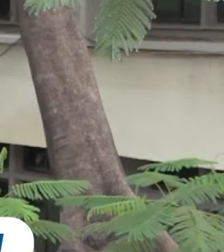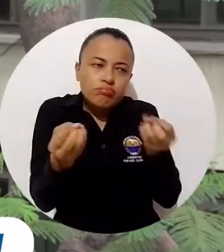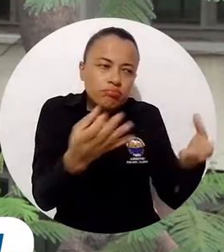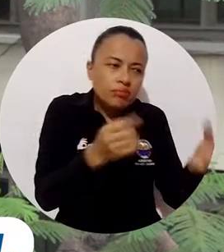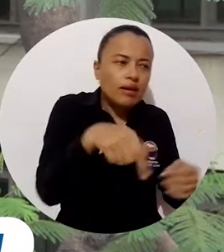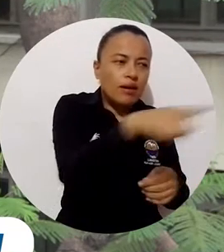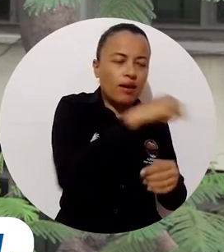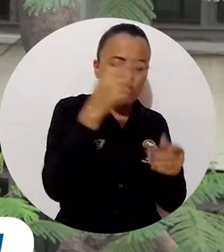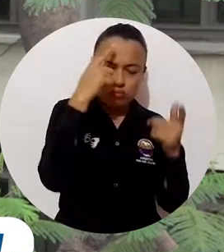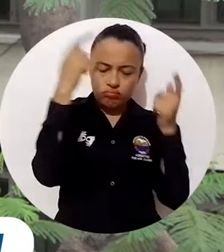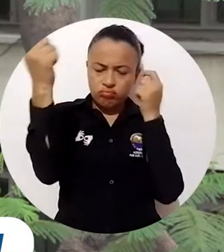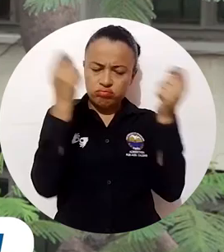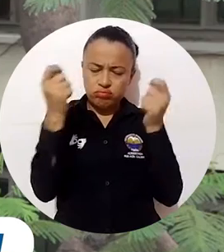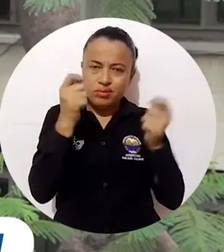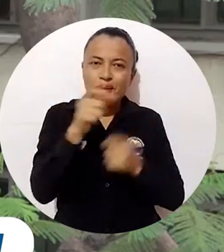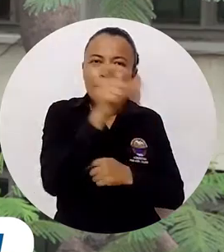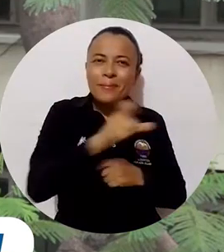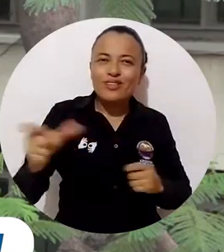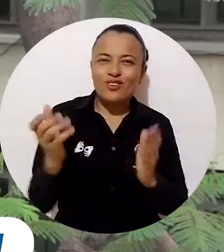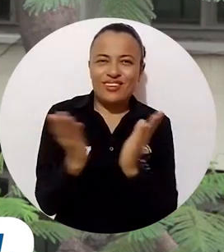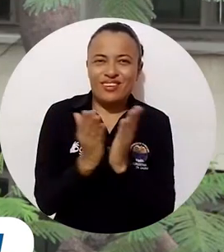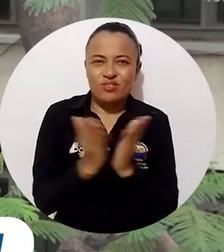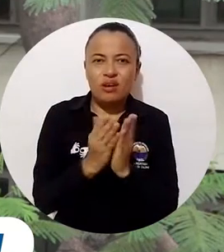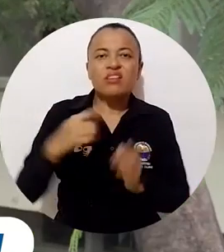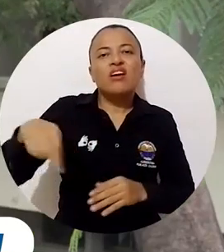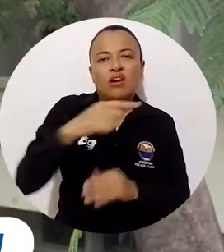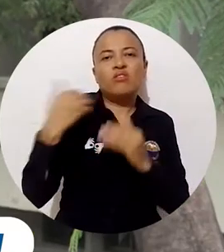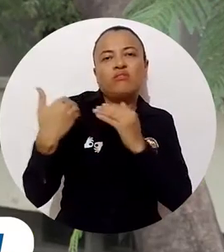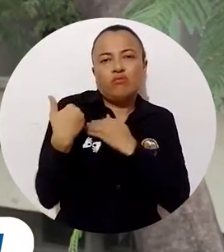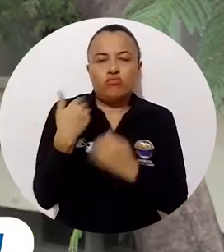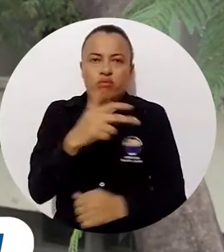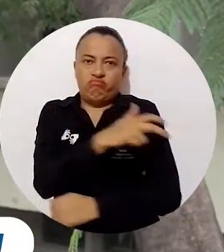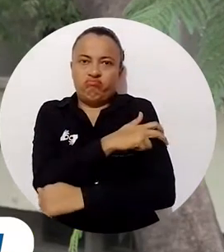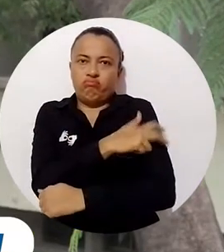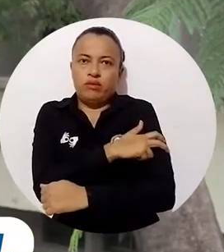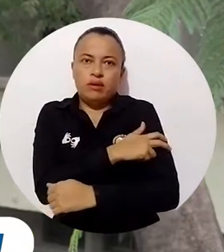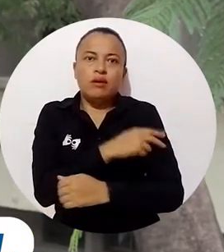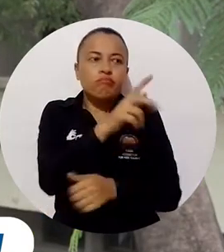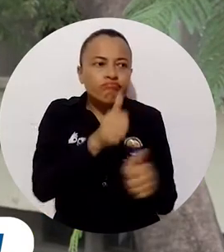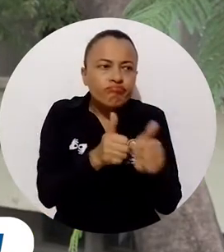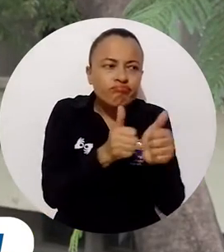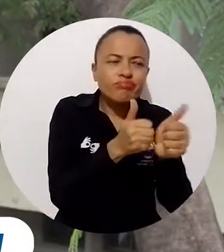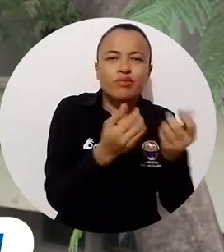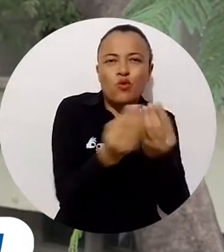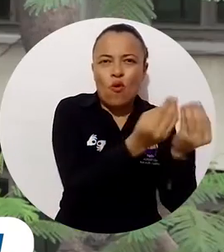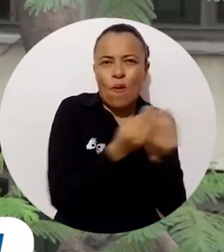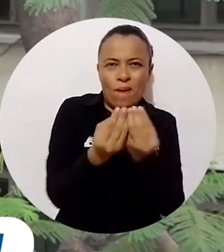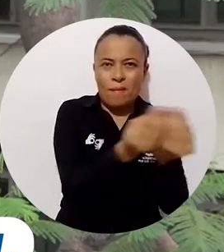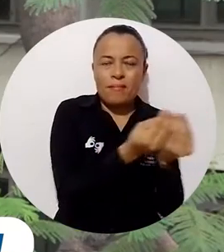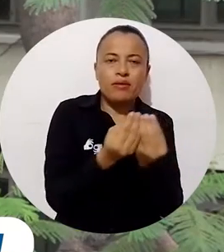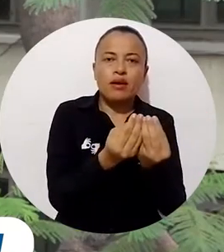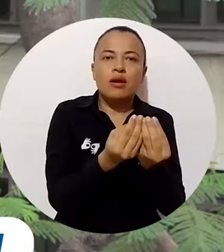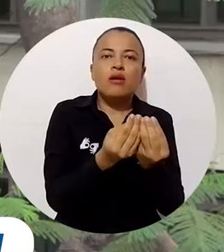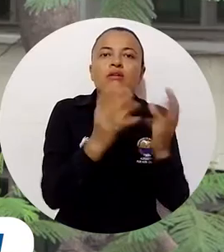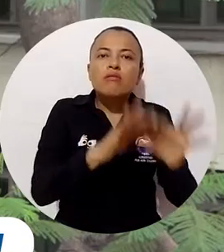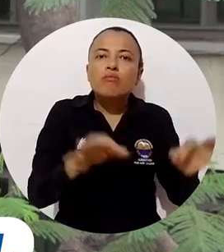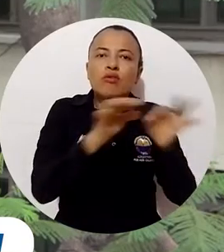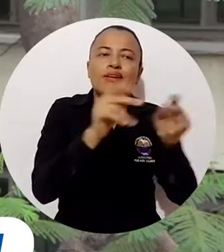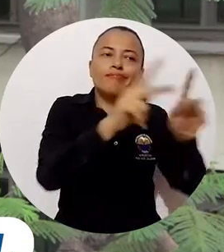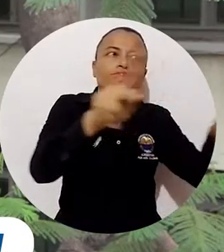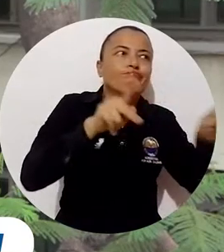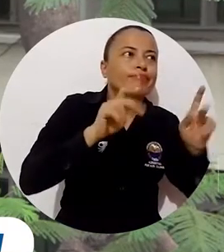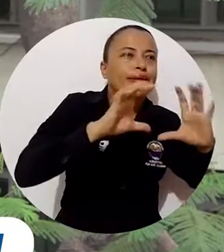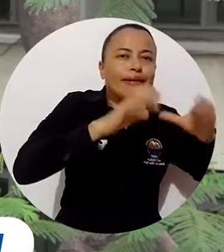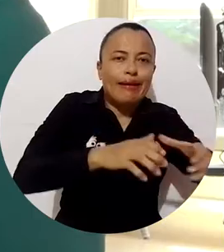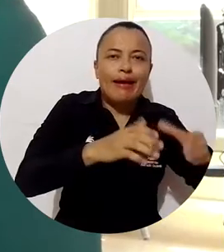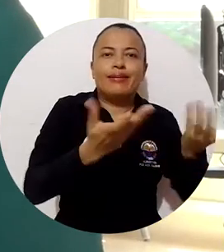Brindar estrategias básicas a nuestros estudiantes que son monitores y que brindan acompañamientos a los compañeros en sus